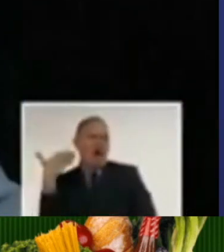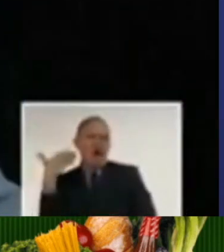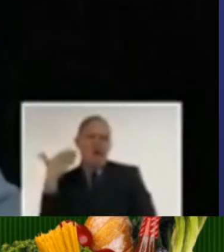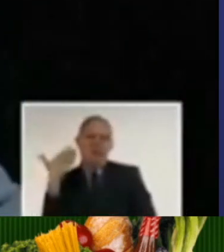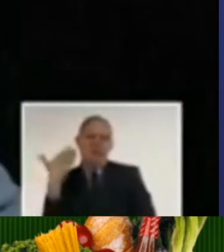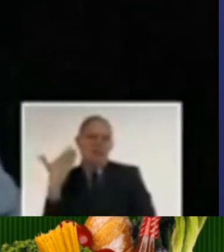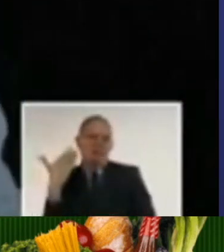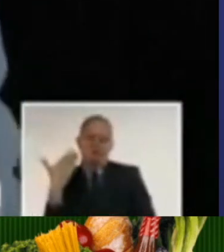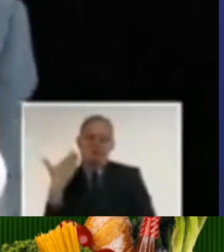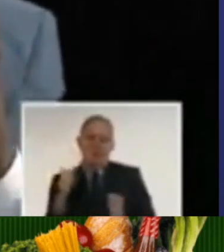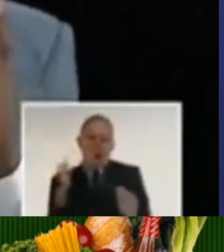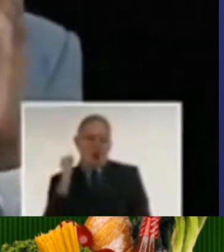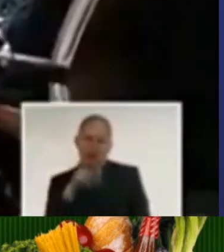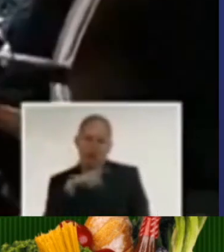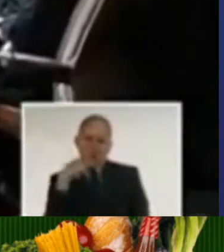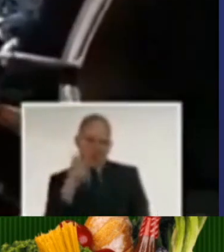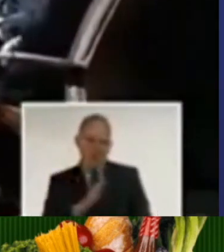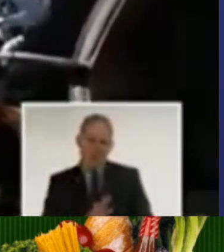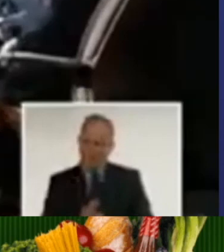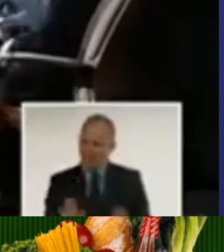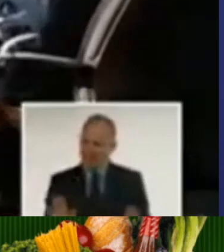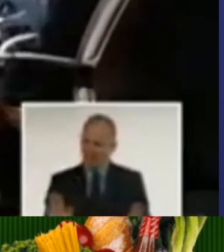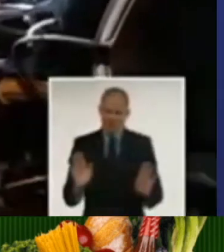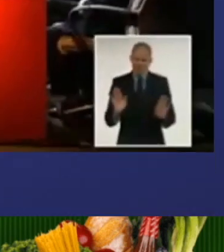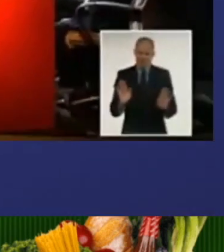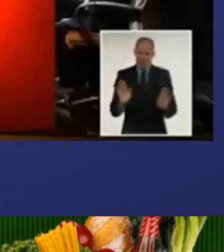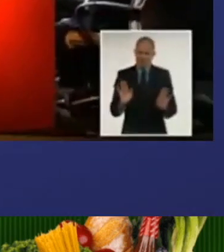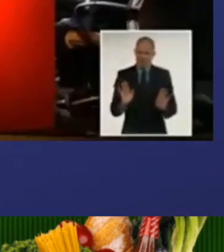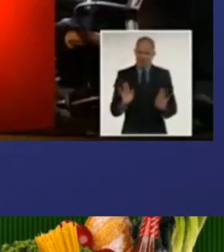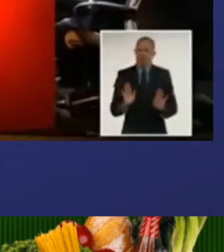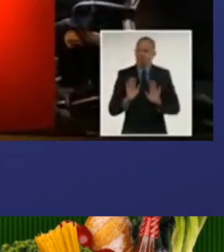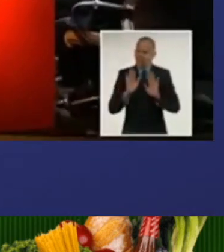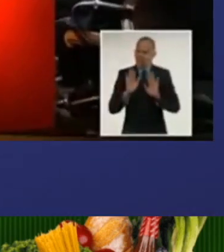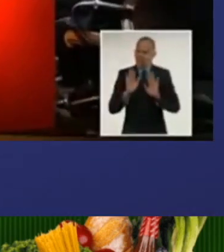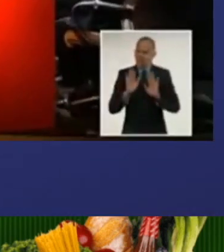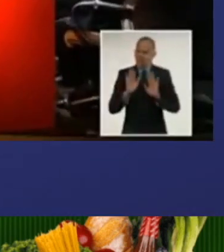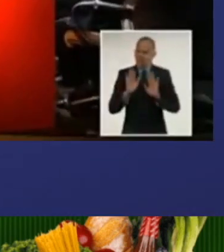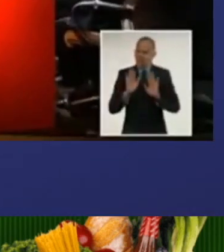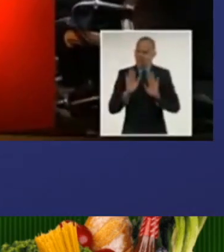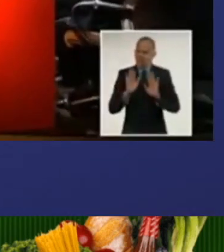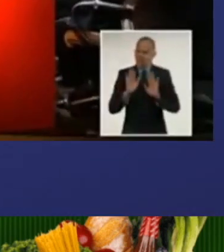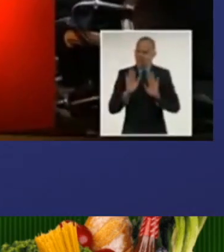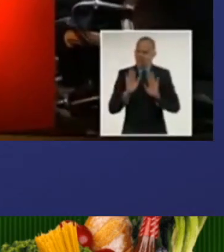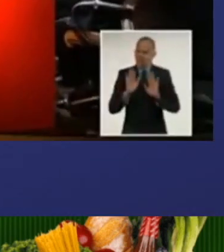no te contradecía fíjate realmente no estamos no te controles